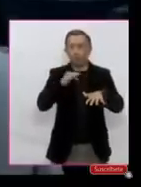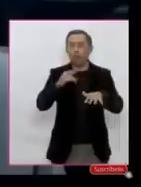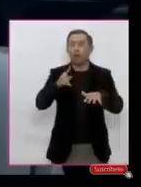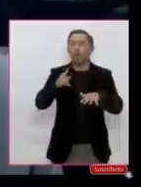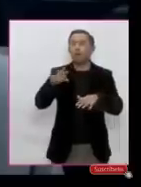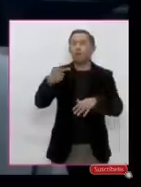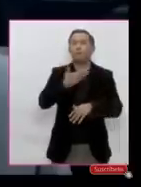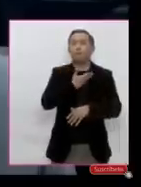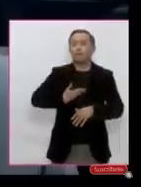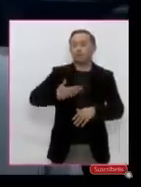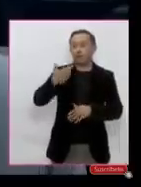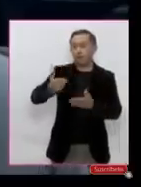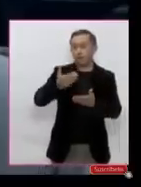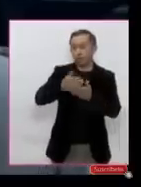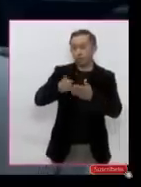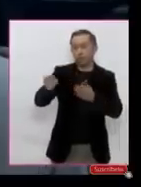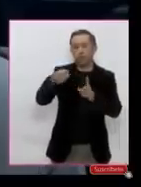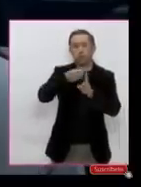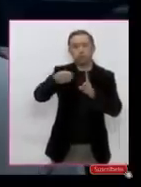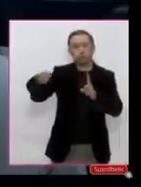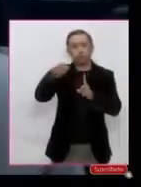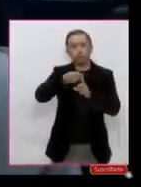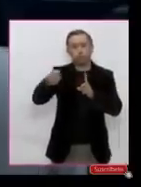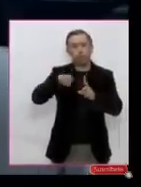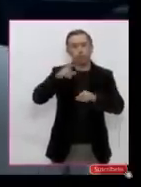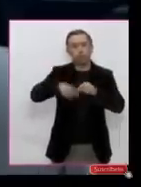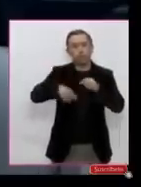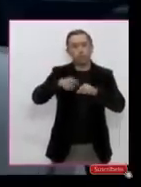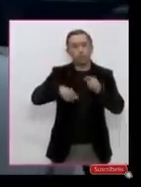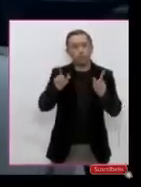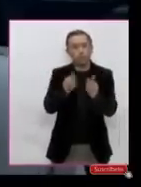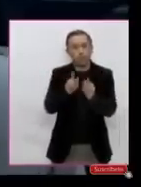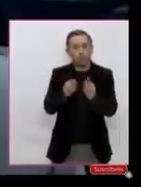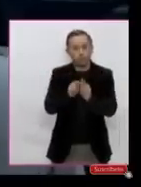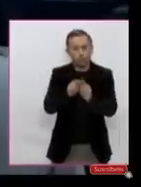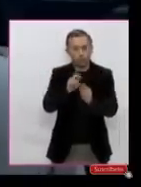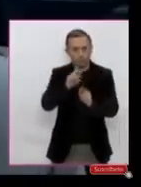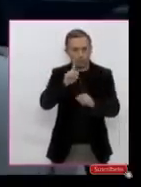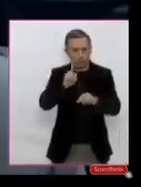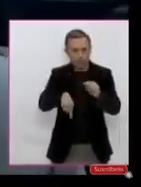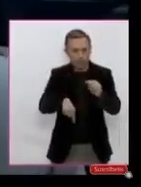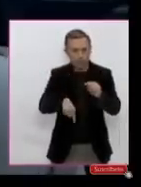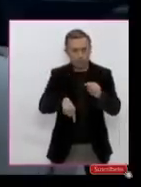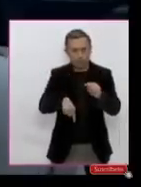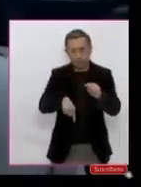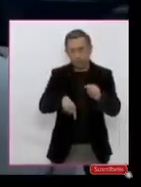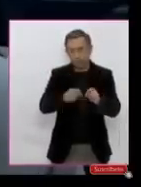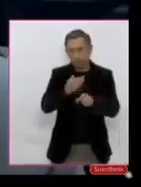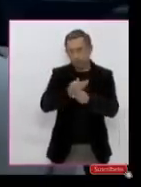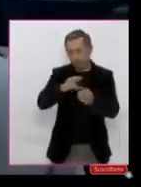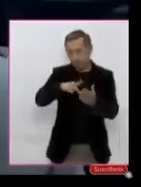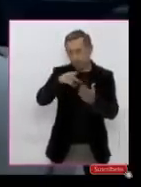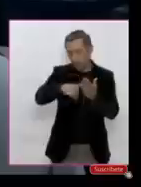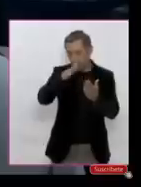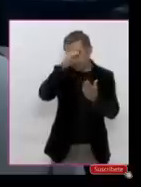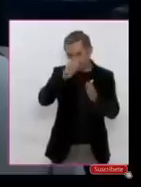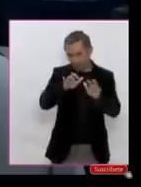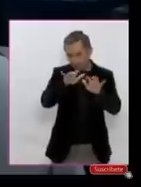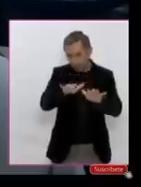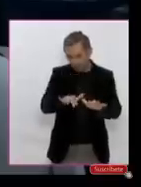presidente de la republica las consideraciones pueden observarlo en el proyecto de acuerdo que nos ocupa